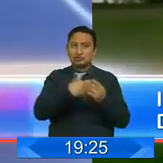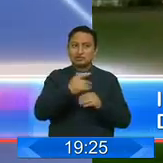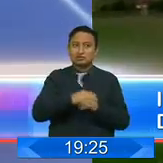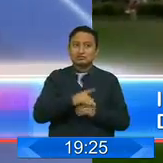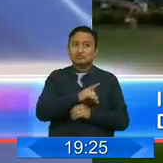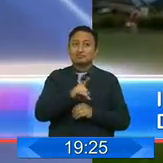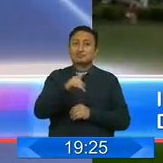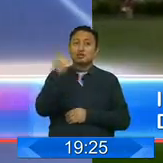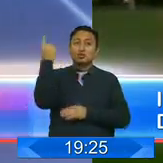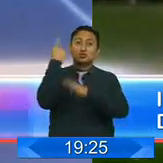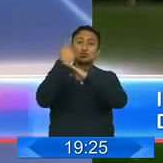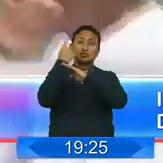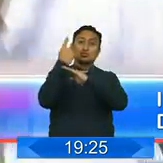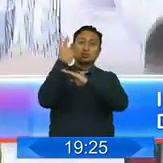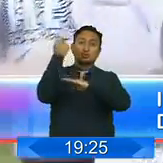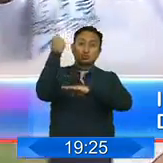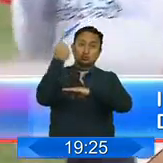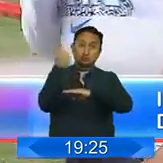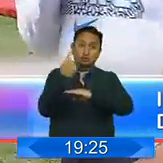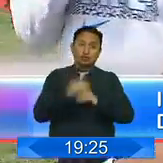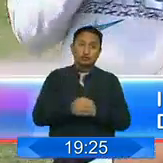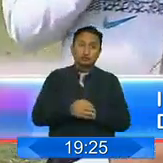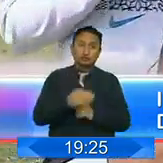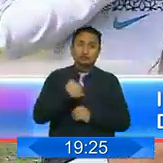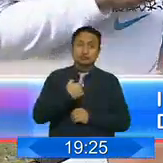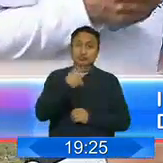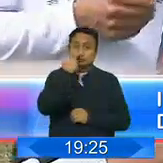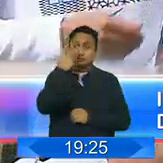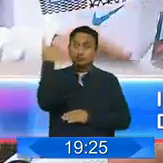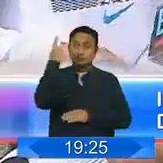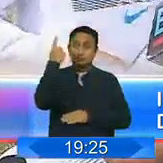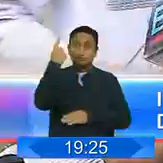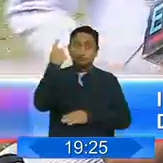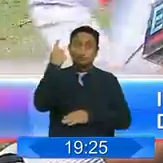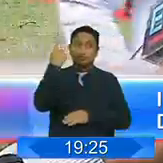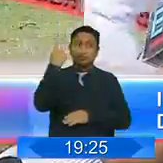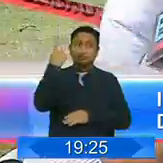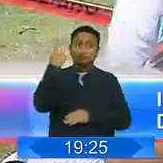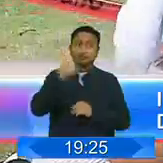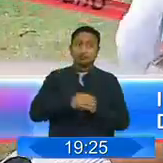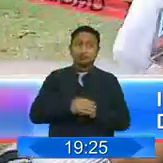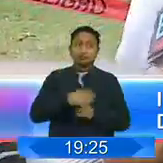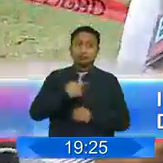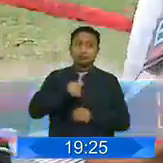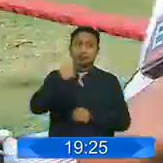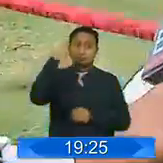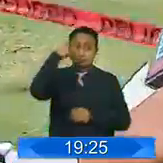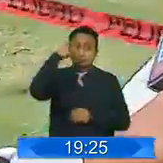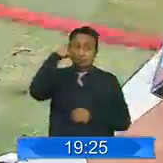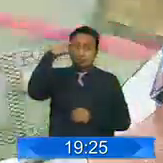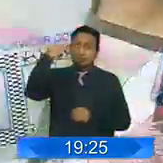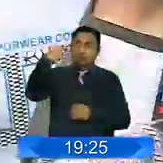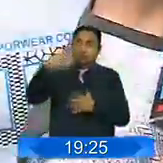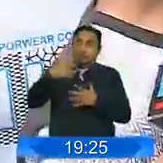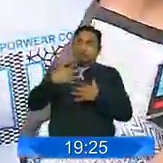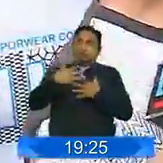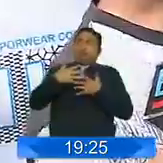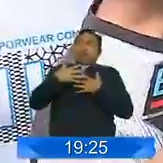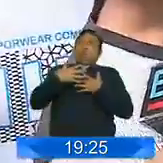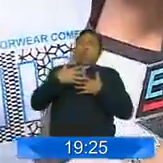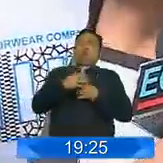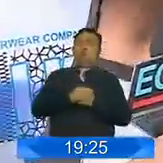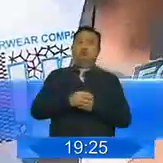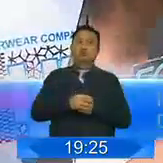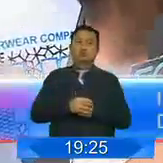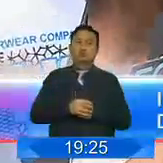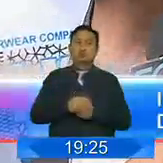durante el aterrizaje de la aeronave. Cuando nosotros vimos que el helicóptero venía acá, pensábamos que iba a venir contra nosotros, contra encima de nosotros. Cuando ya de repente